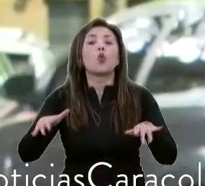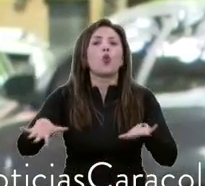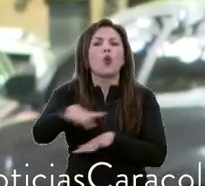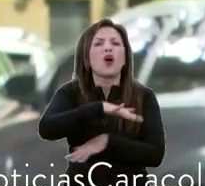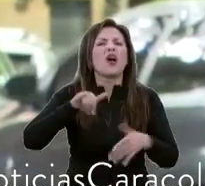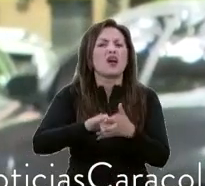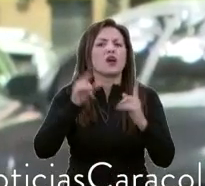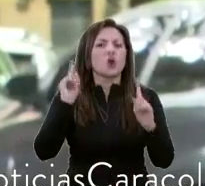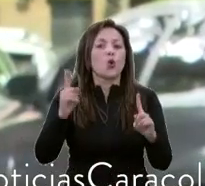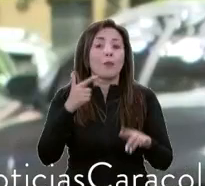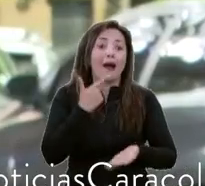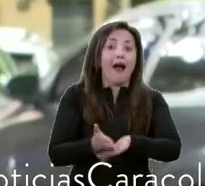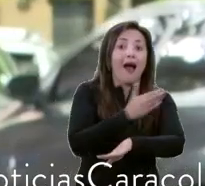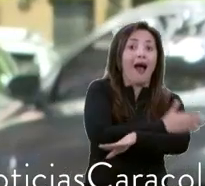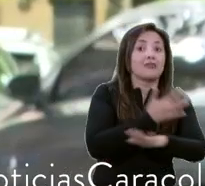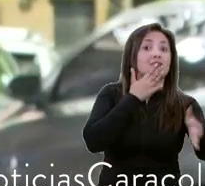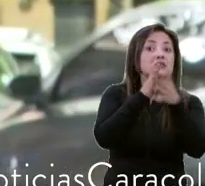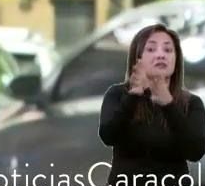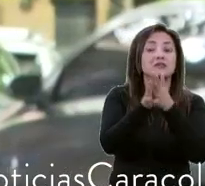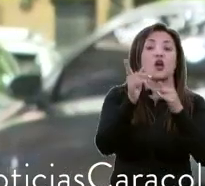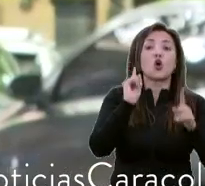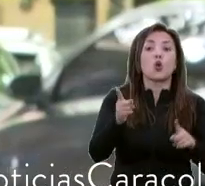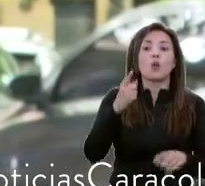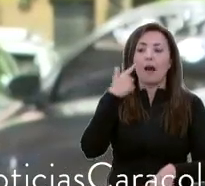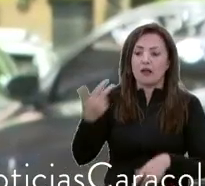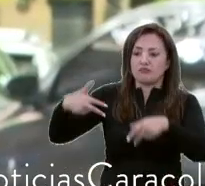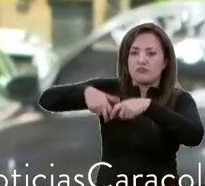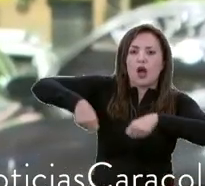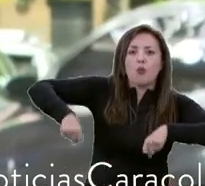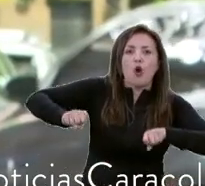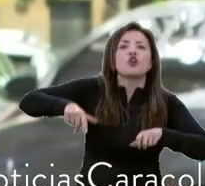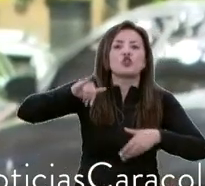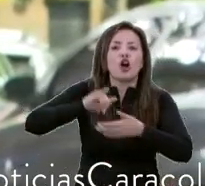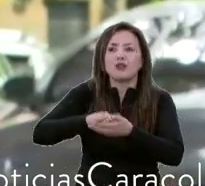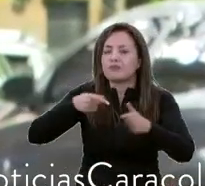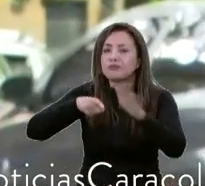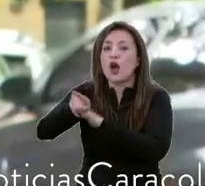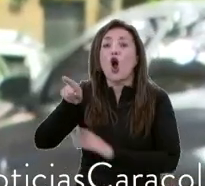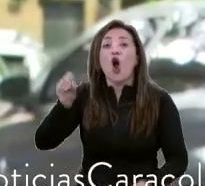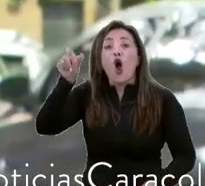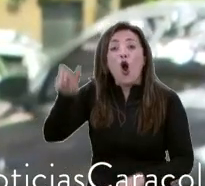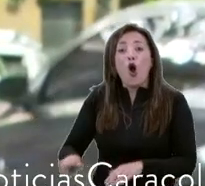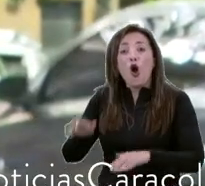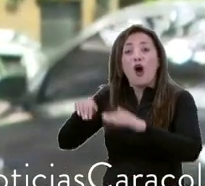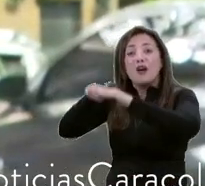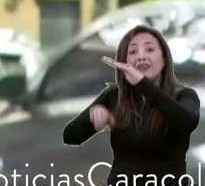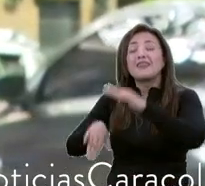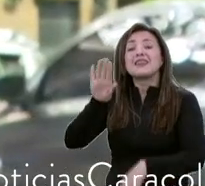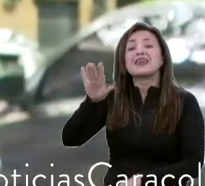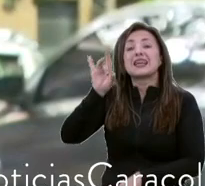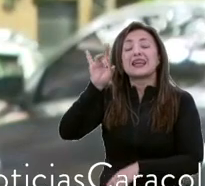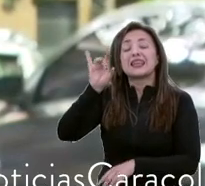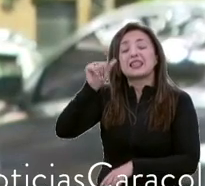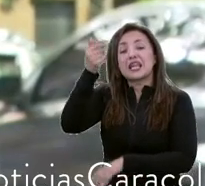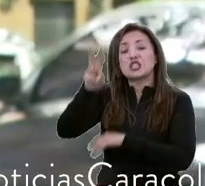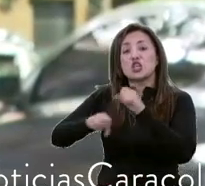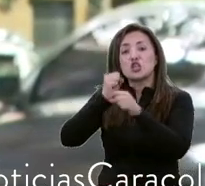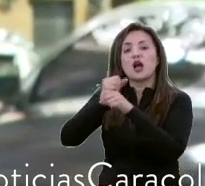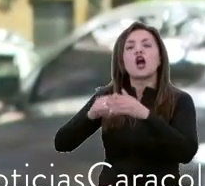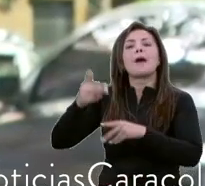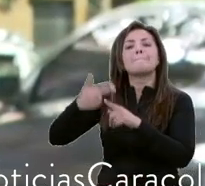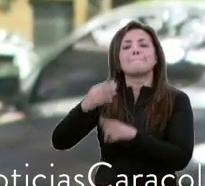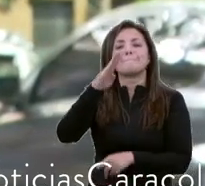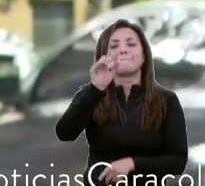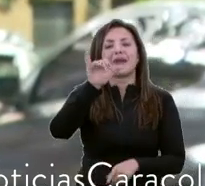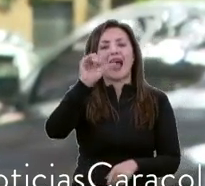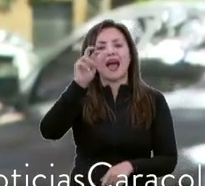hizo esta motocicleta al huir de este lugar. El menor de edad involucrado en este caso fue identificado como Brian Castañeda, de